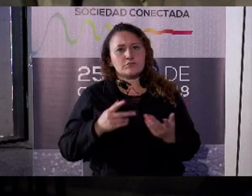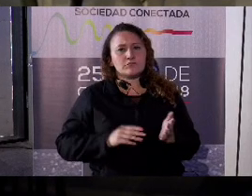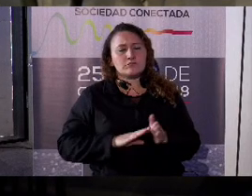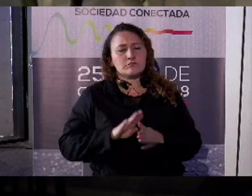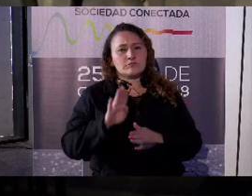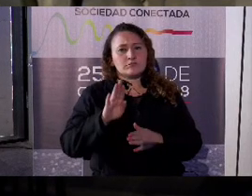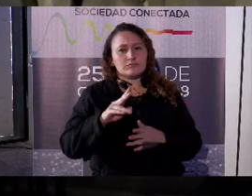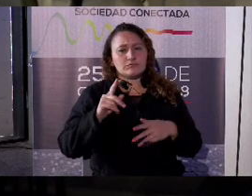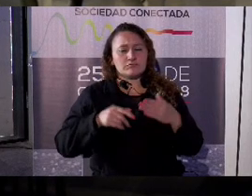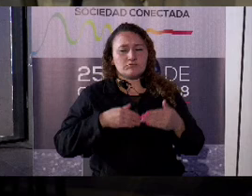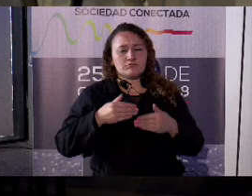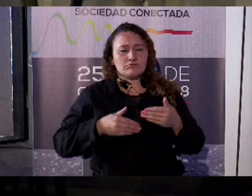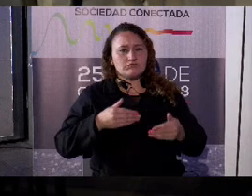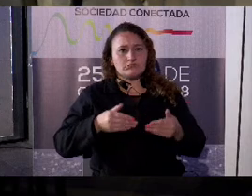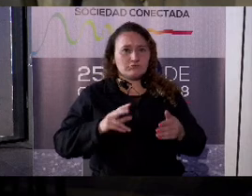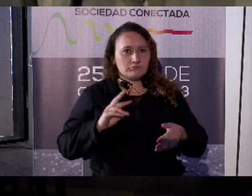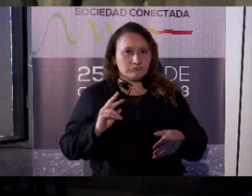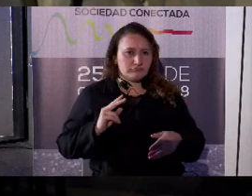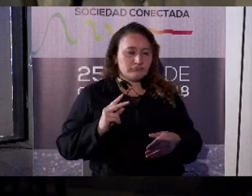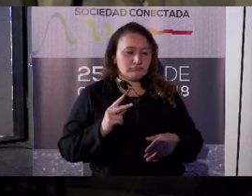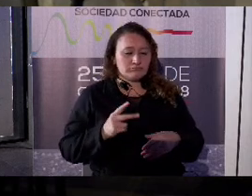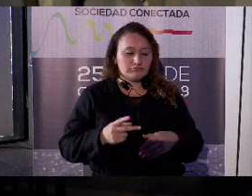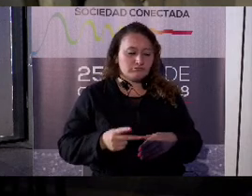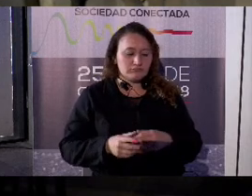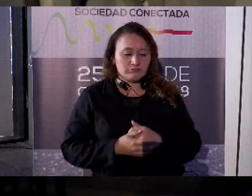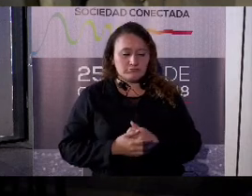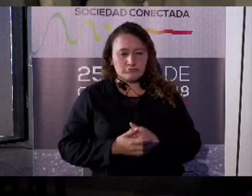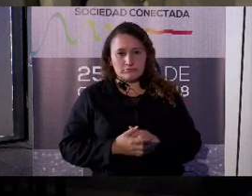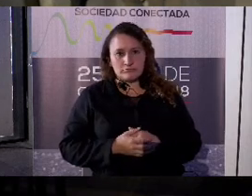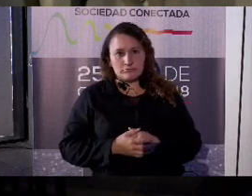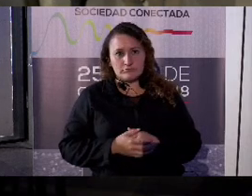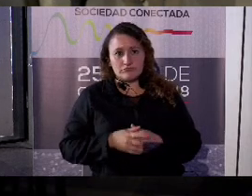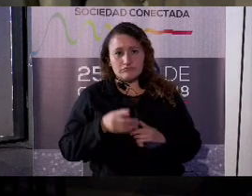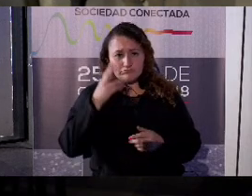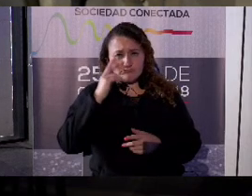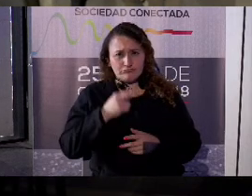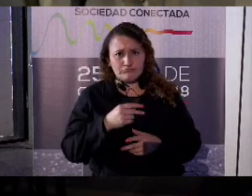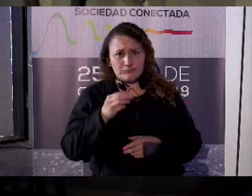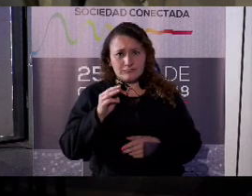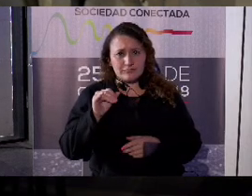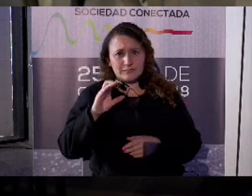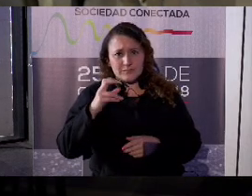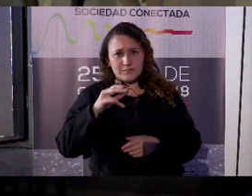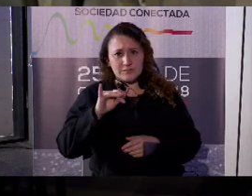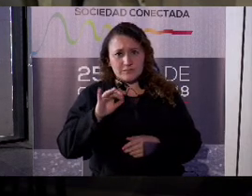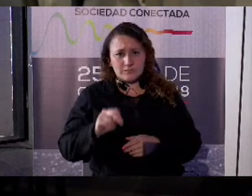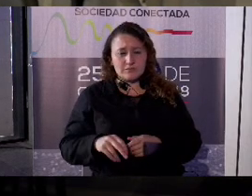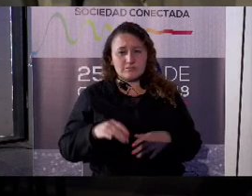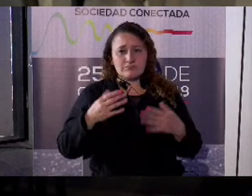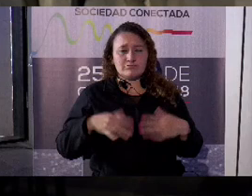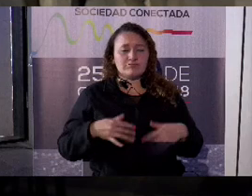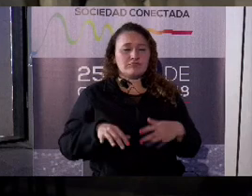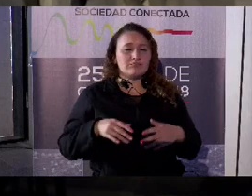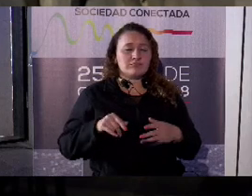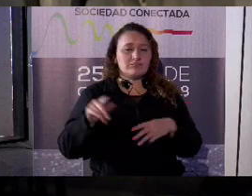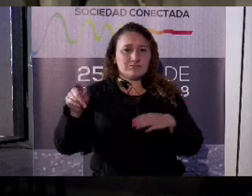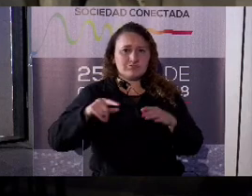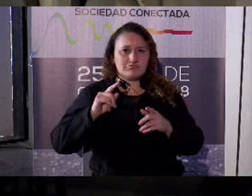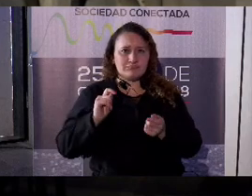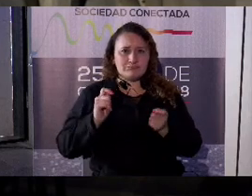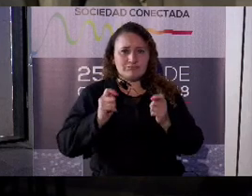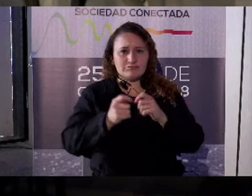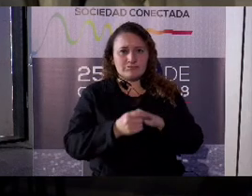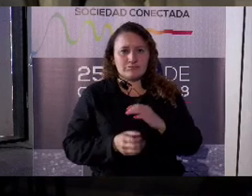crecimiento orgánico de evolución del tema de de machin to Machine de modernización de esa tecnología hacia las